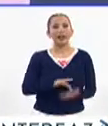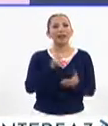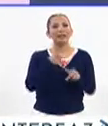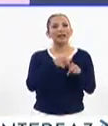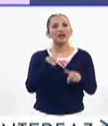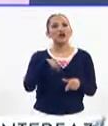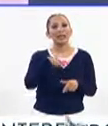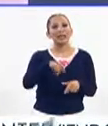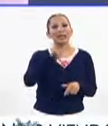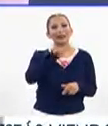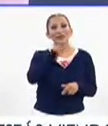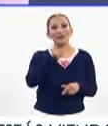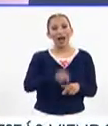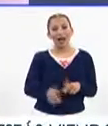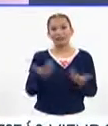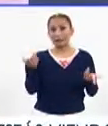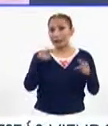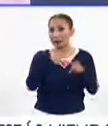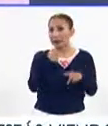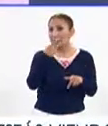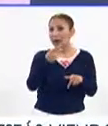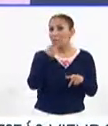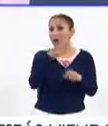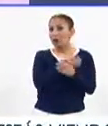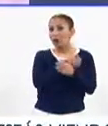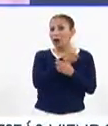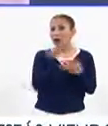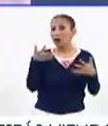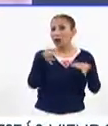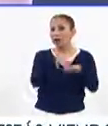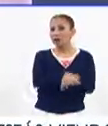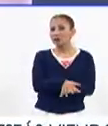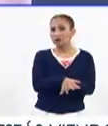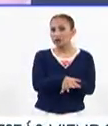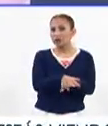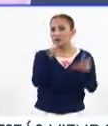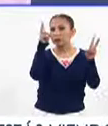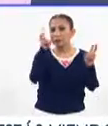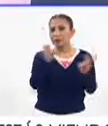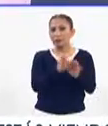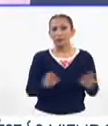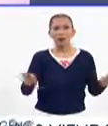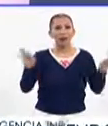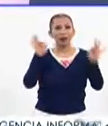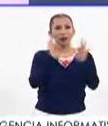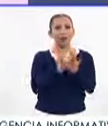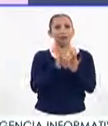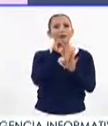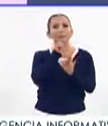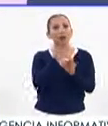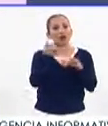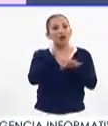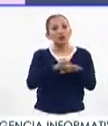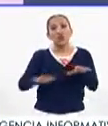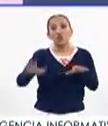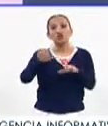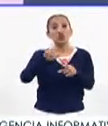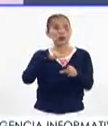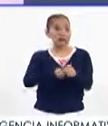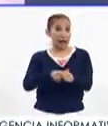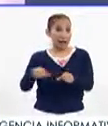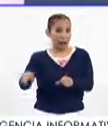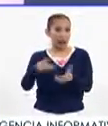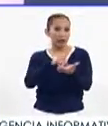Gracias por seguir con nosotros en Interfaz. Y bueno, seguimos hablando de educación inclusiva, un tema importantísimo también la inclusión social, y por